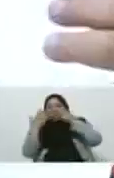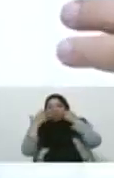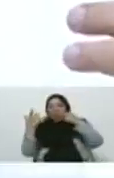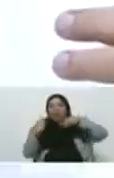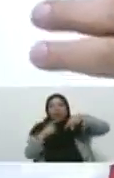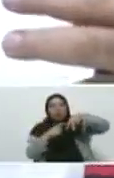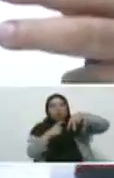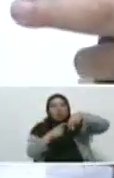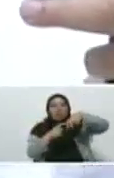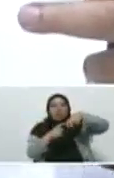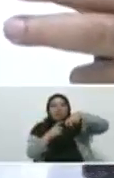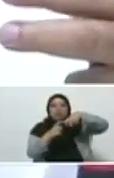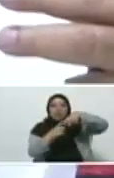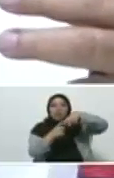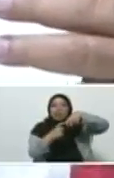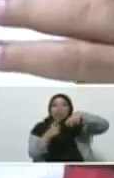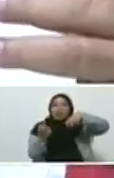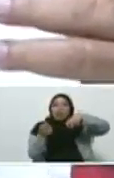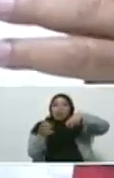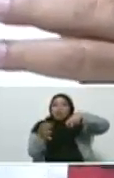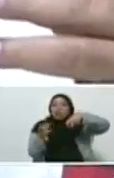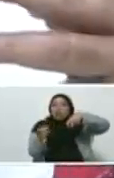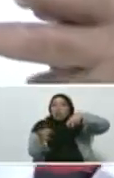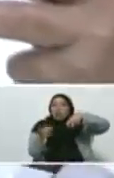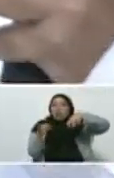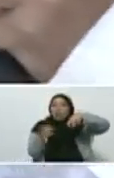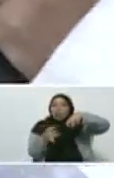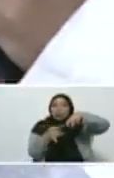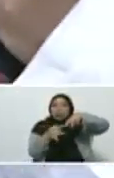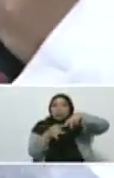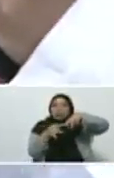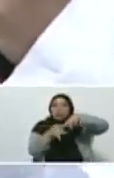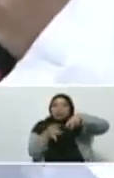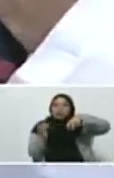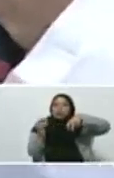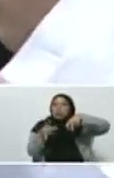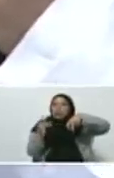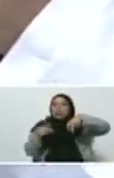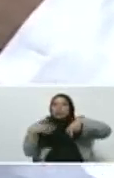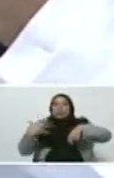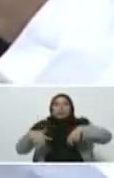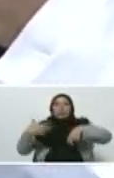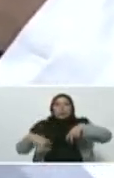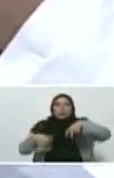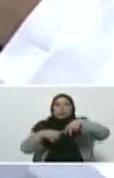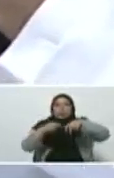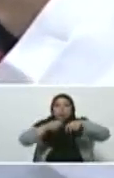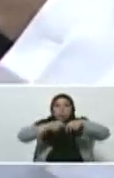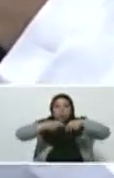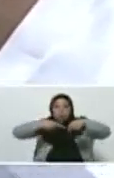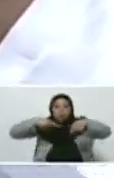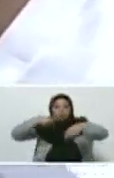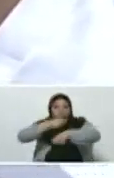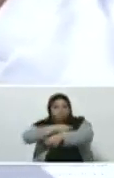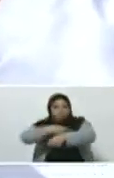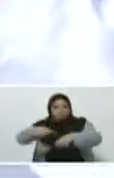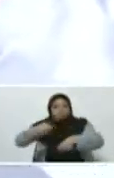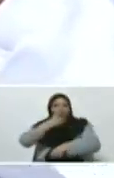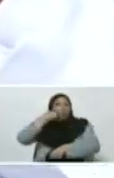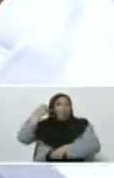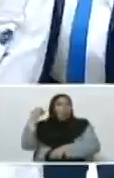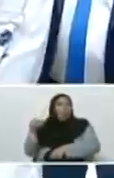Rodilla. Que la gente sufre de daño del cartílago. Pero bastante, ¿oíste? Se saca de aquí, sobre todo en personas